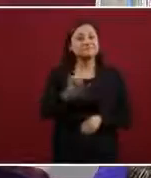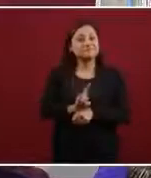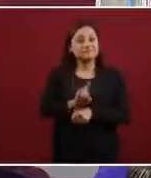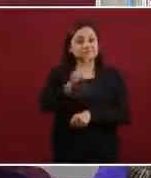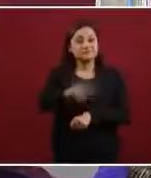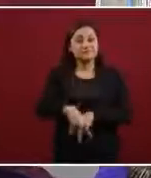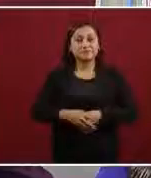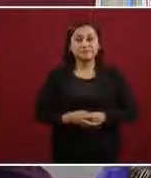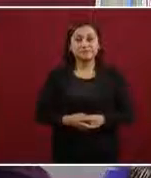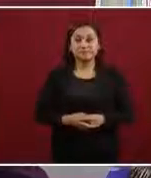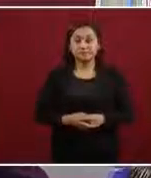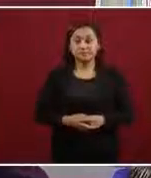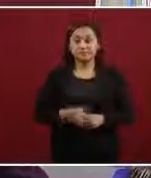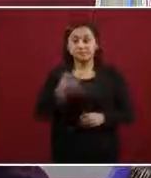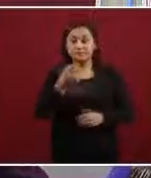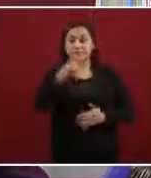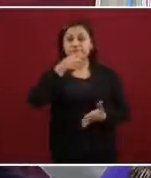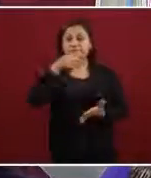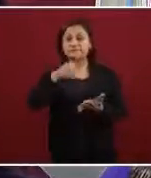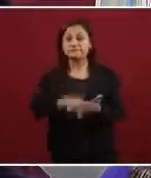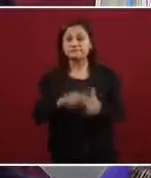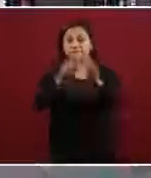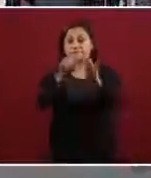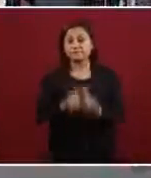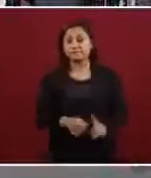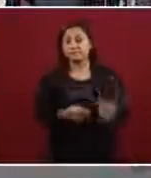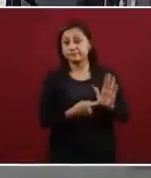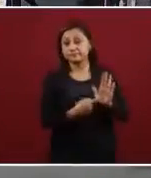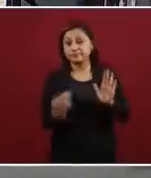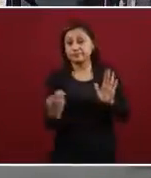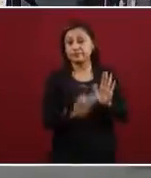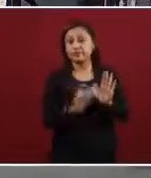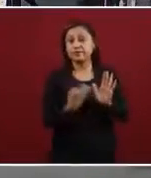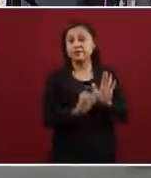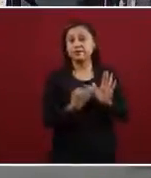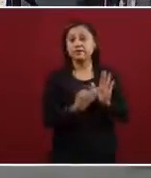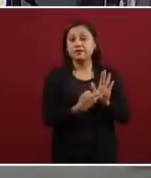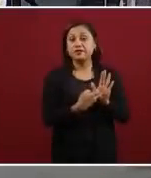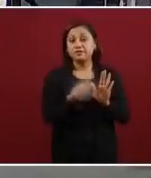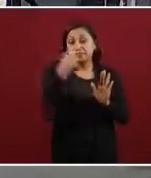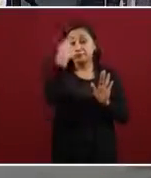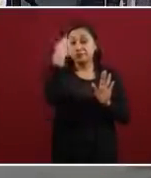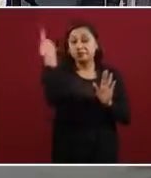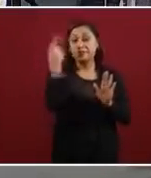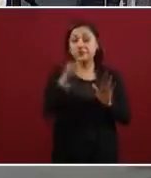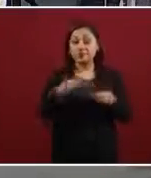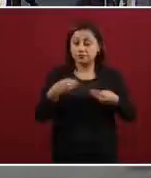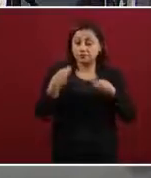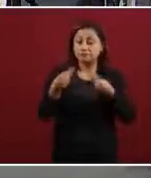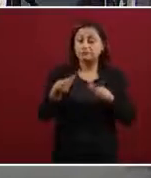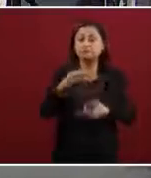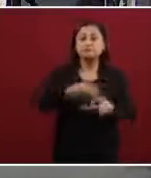memorándum está destinado a todos los servidores públicos.